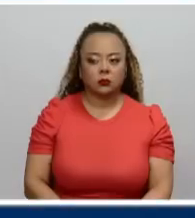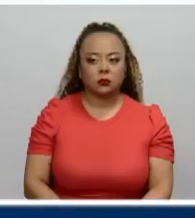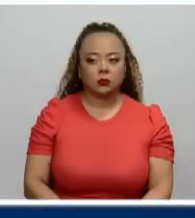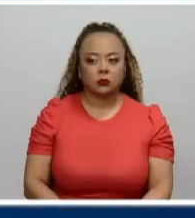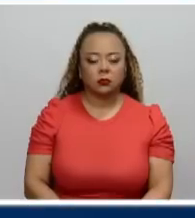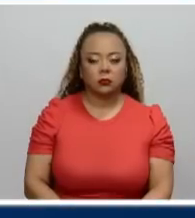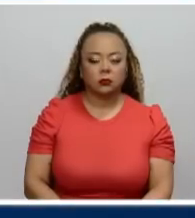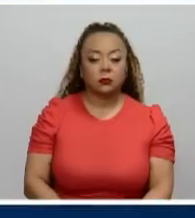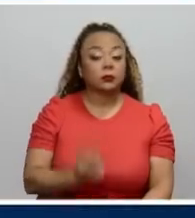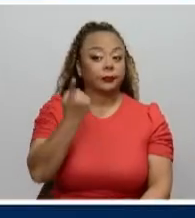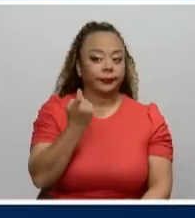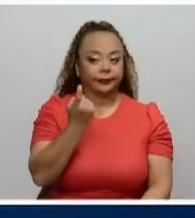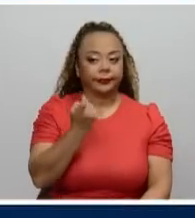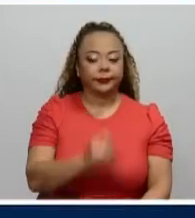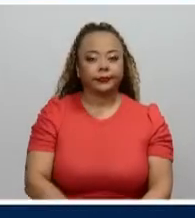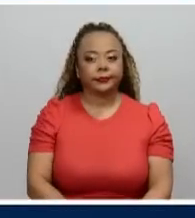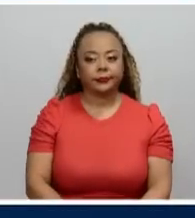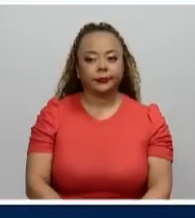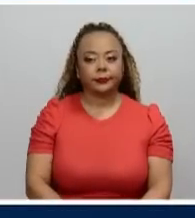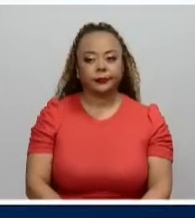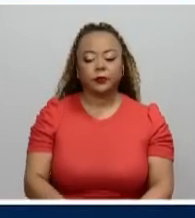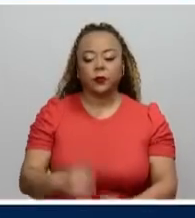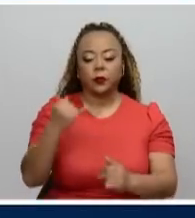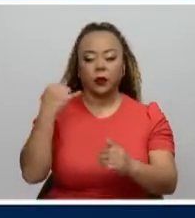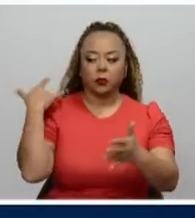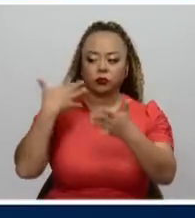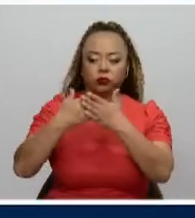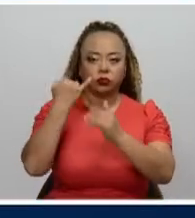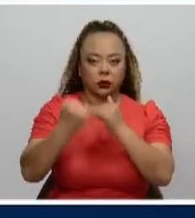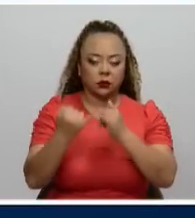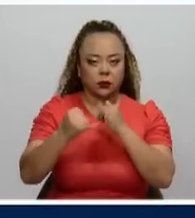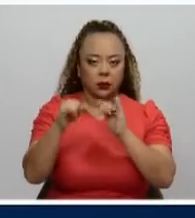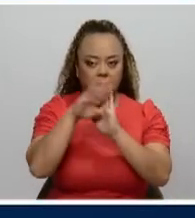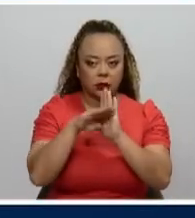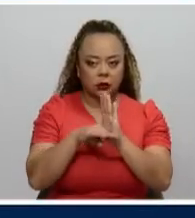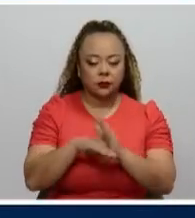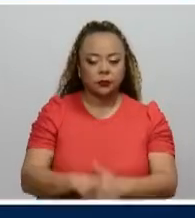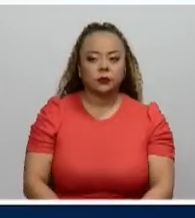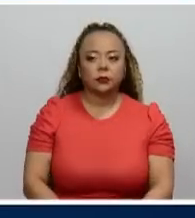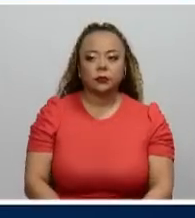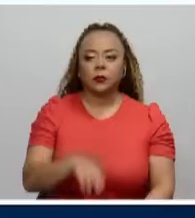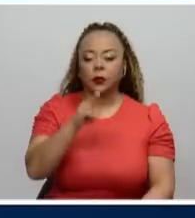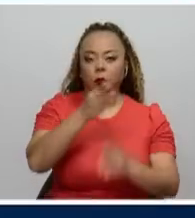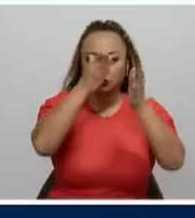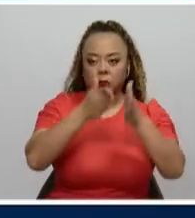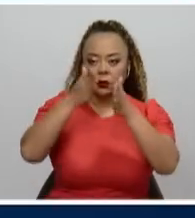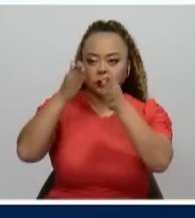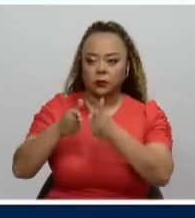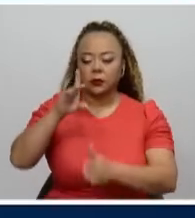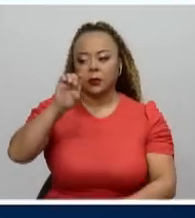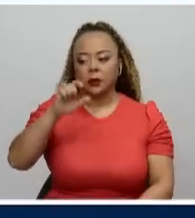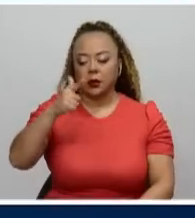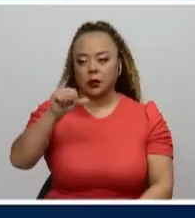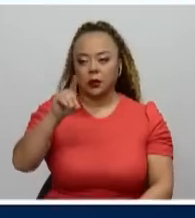jugadores ausentes de las últimas listas aquí hay dos listas verdad Delgado